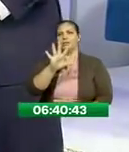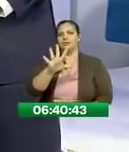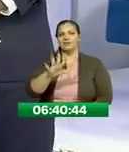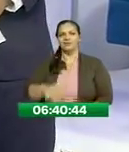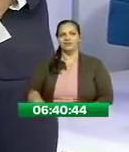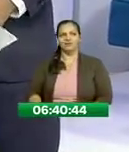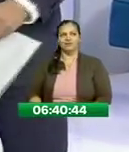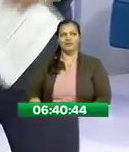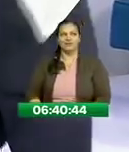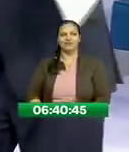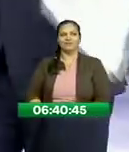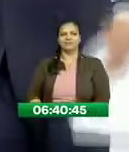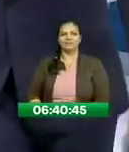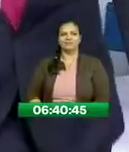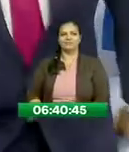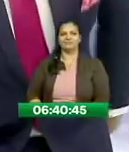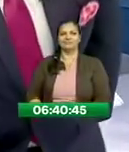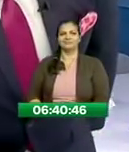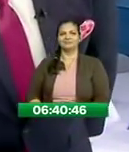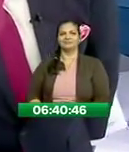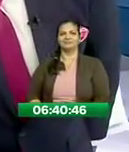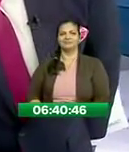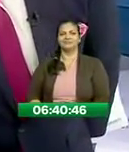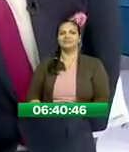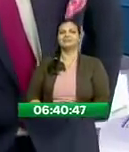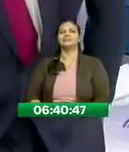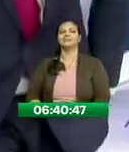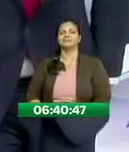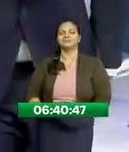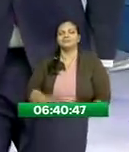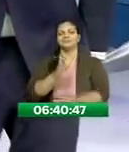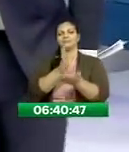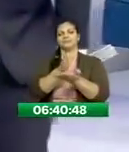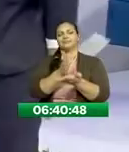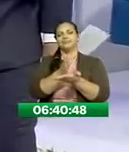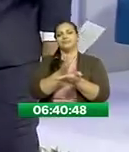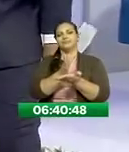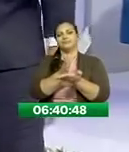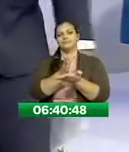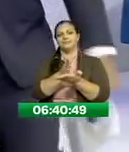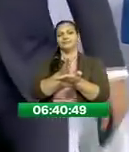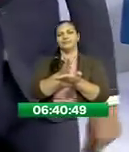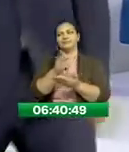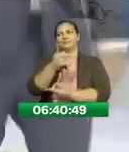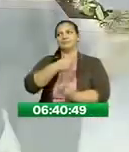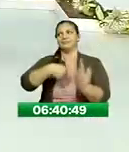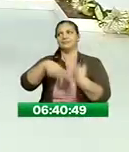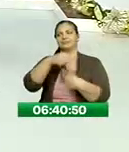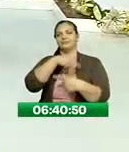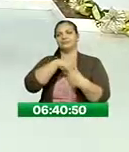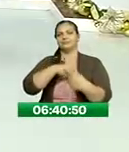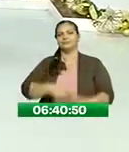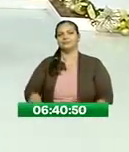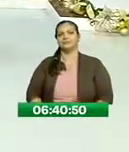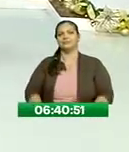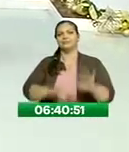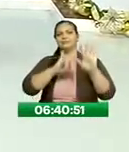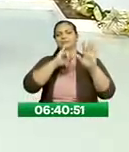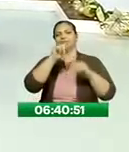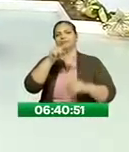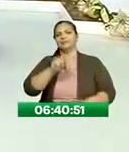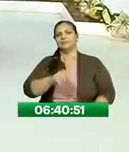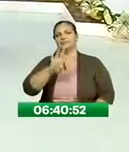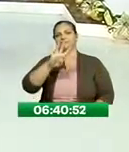demoraba, llegaba 100 y ya no pasabas el cumpleaños. Muy bien, nos vamos a una pausa, señoras y señores, y venimos con más 6 y 40 en el despertar.